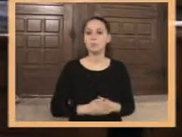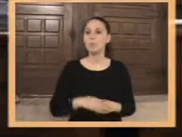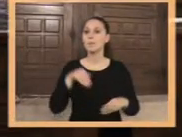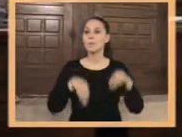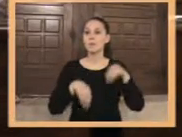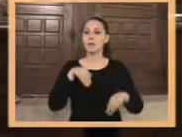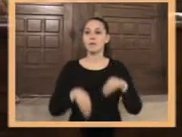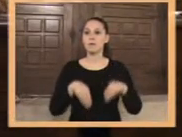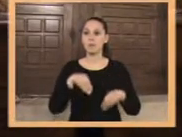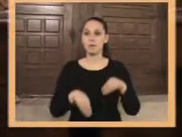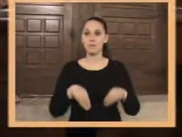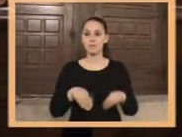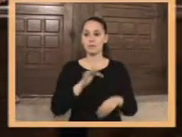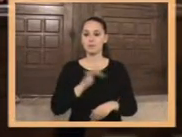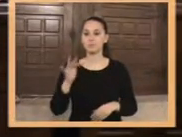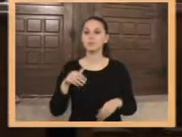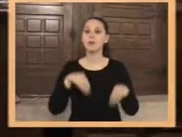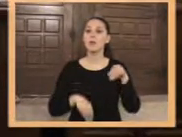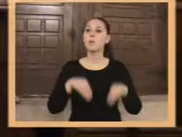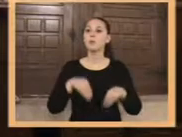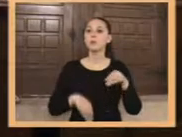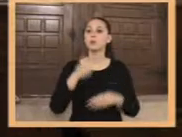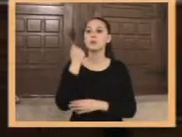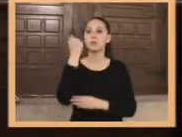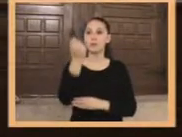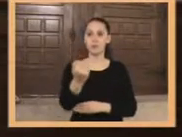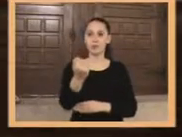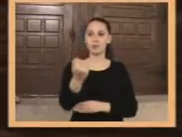urgencia para incluirlo en el orden del día. Votos de la urgencia, votos a favor.